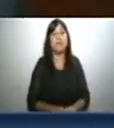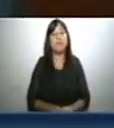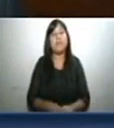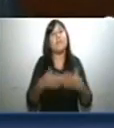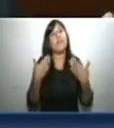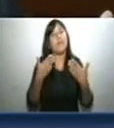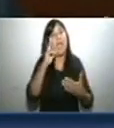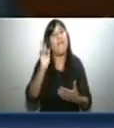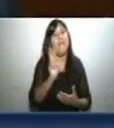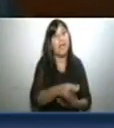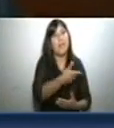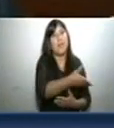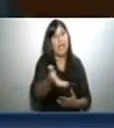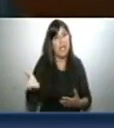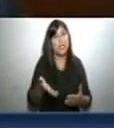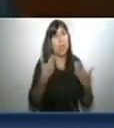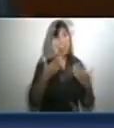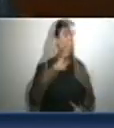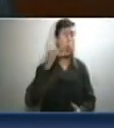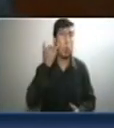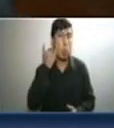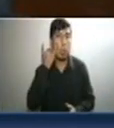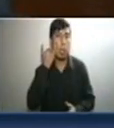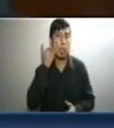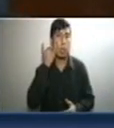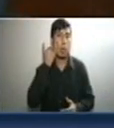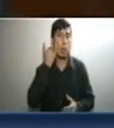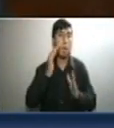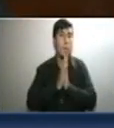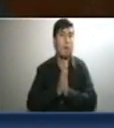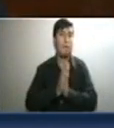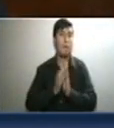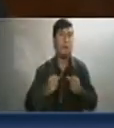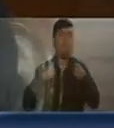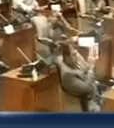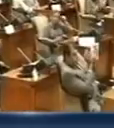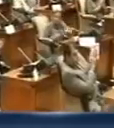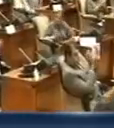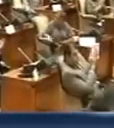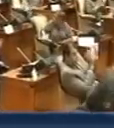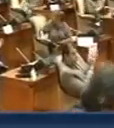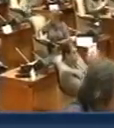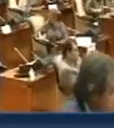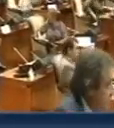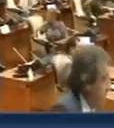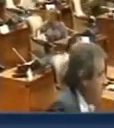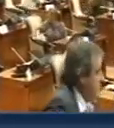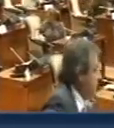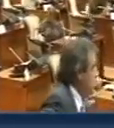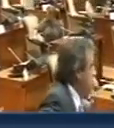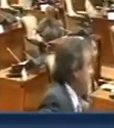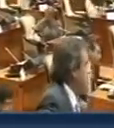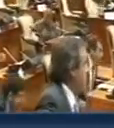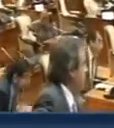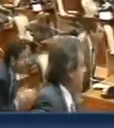que quita las obras para la población por el derroche de la política la fiesta de derroche de los recursos públicos quedó expuesta